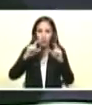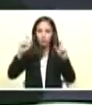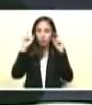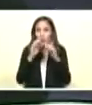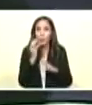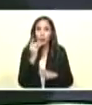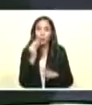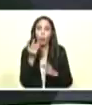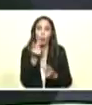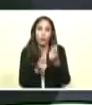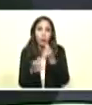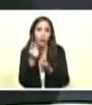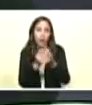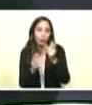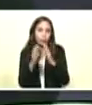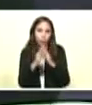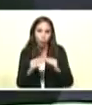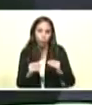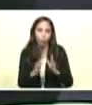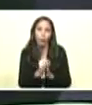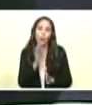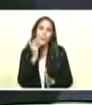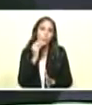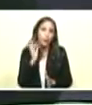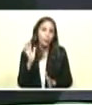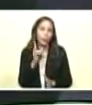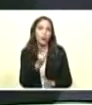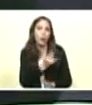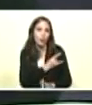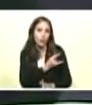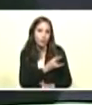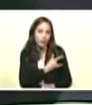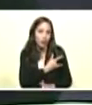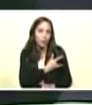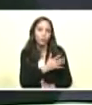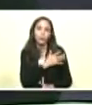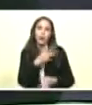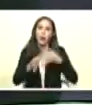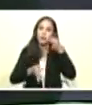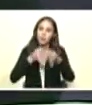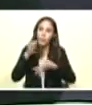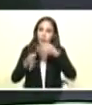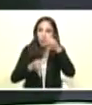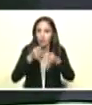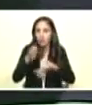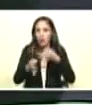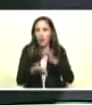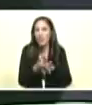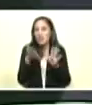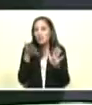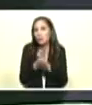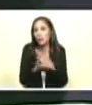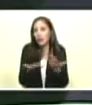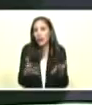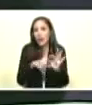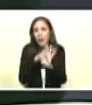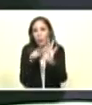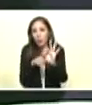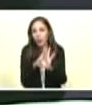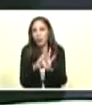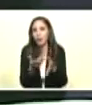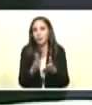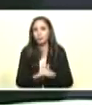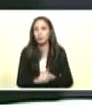recursos. Esto va a permitir que nuestras universidades avancemos en un proyecto autosustentable para nuestras universidades, nuestras escuelas,